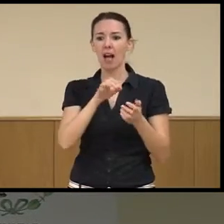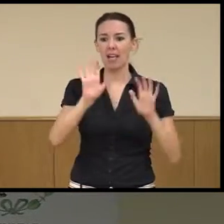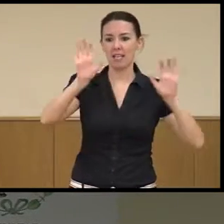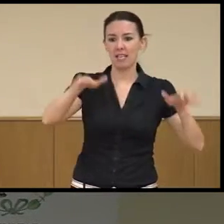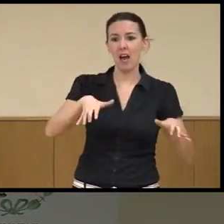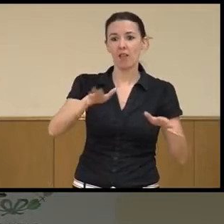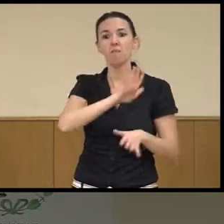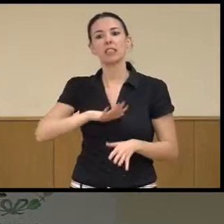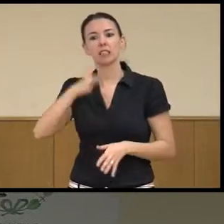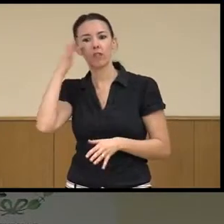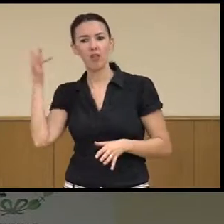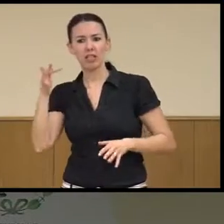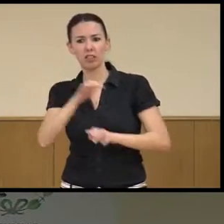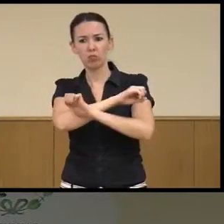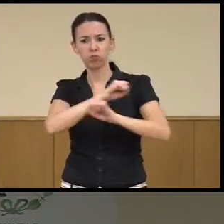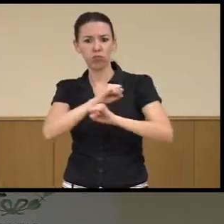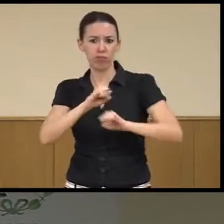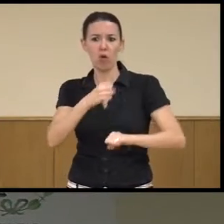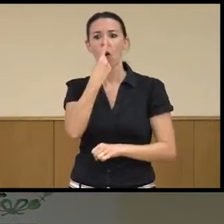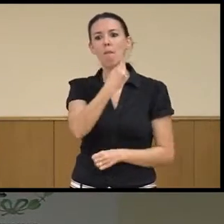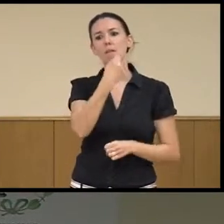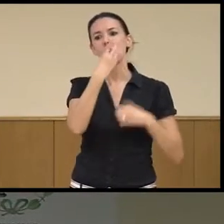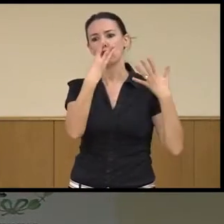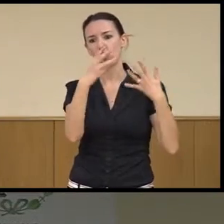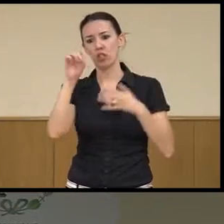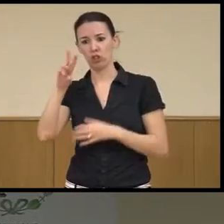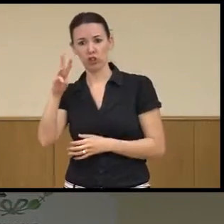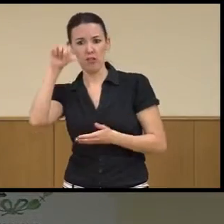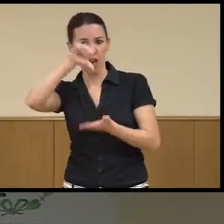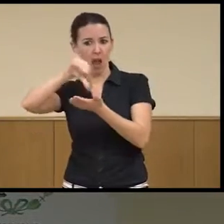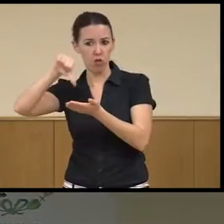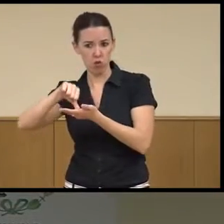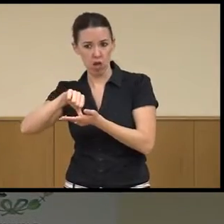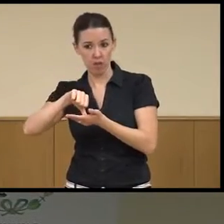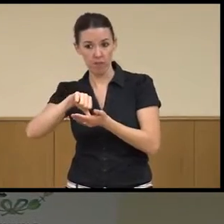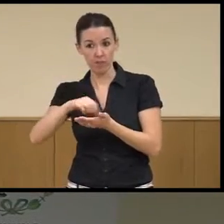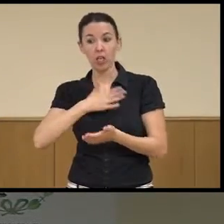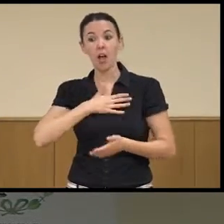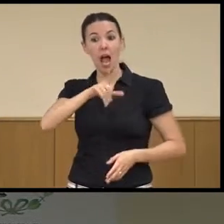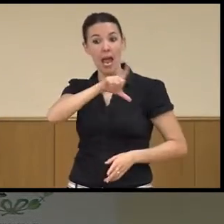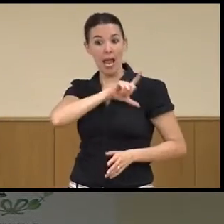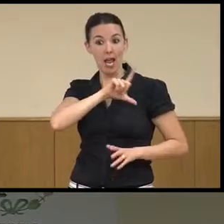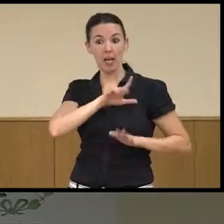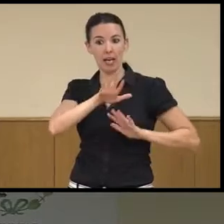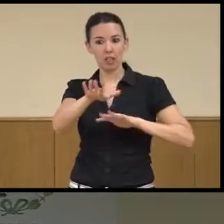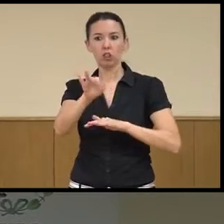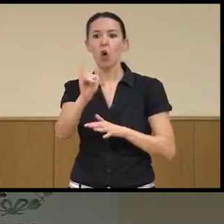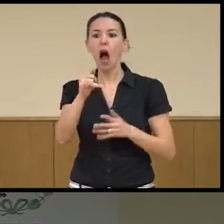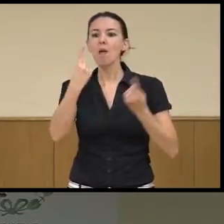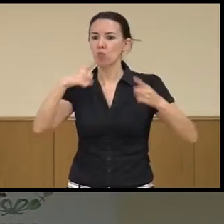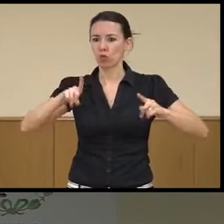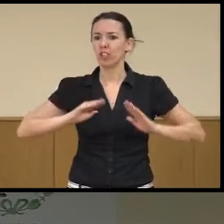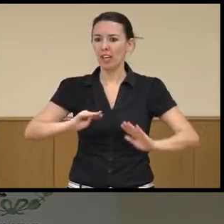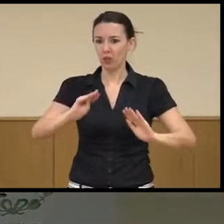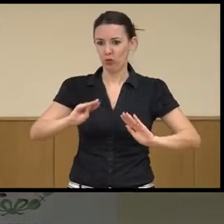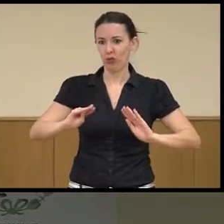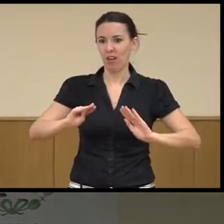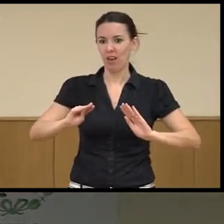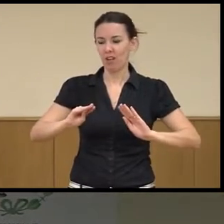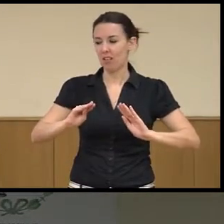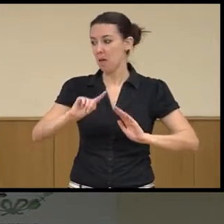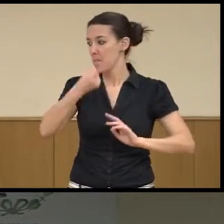franceses bombardeaban en 1813 la ciudad. Y el propio ejército llevaba ciertos instrumentos. Ante todo,